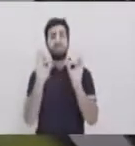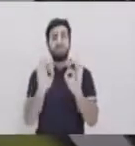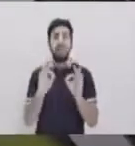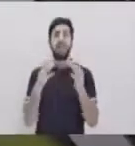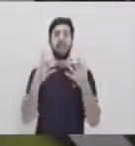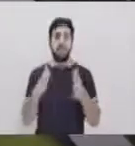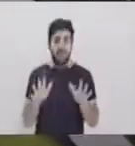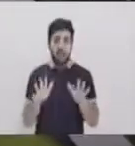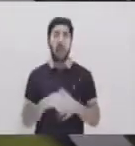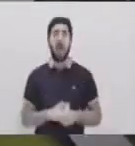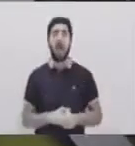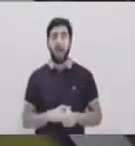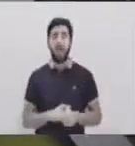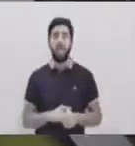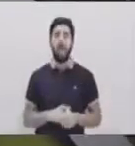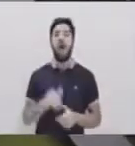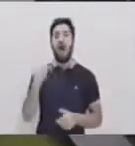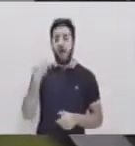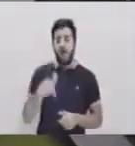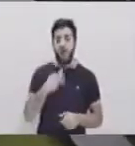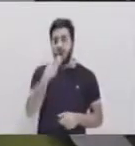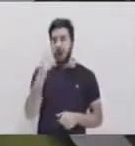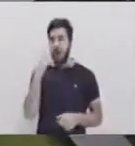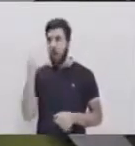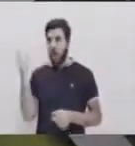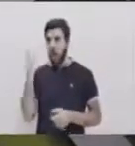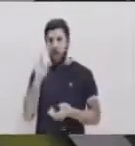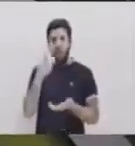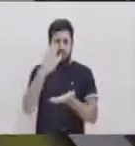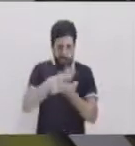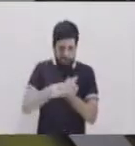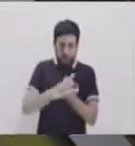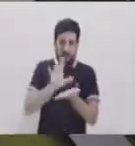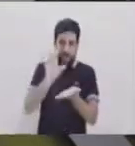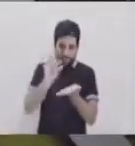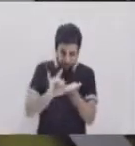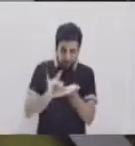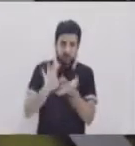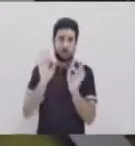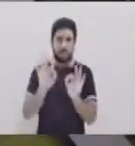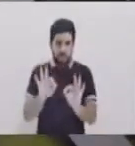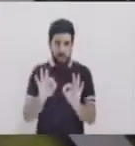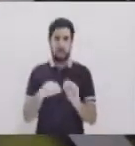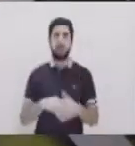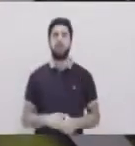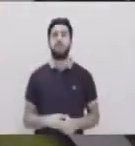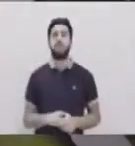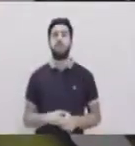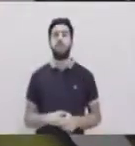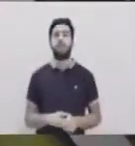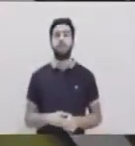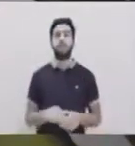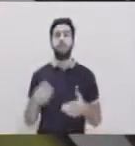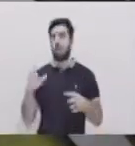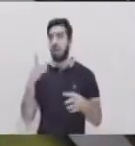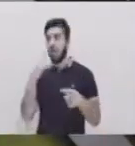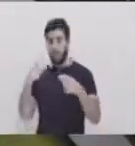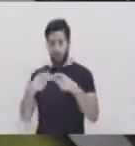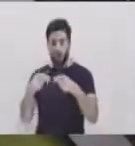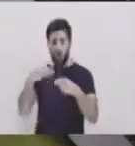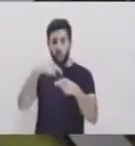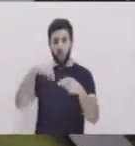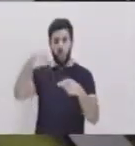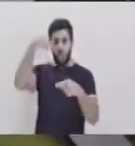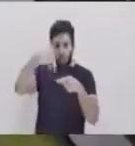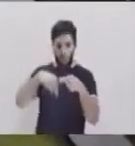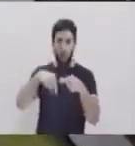enrolladito, lo vamos a presionar bien fuerte, y entonces en el agujero